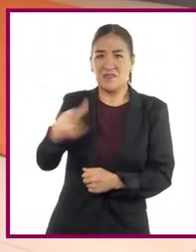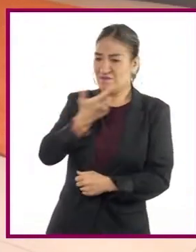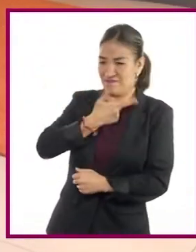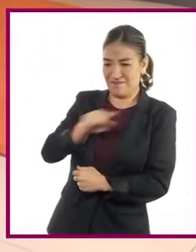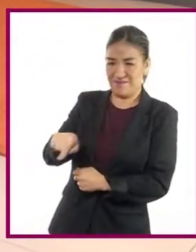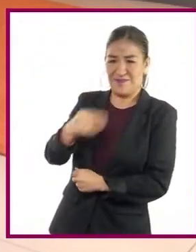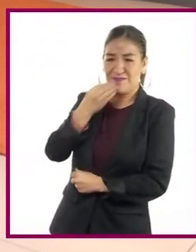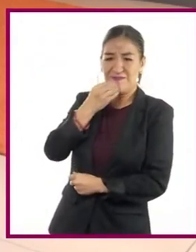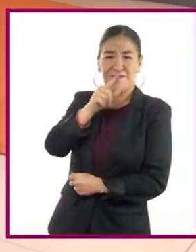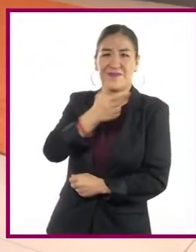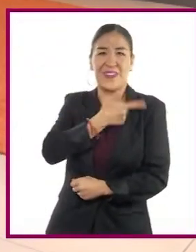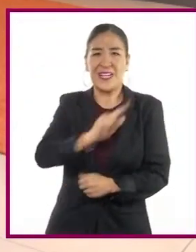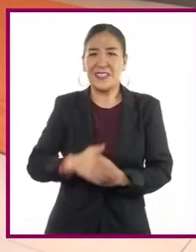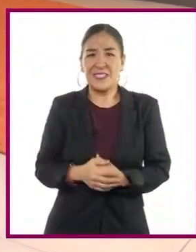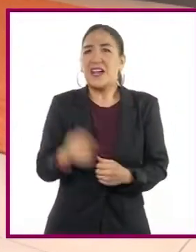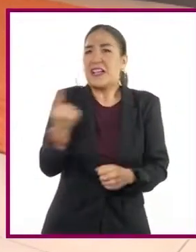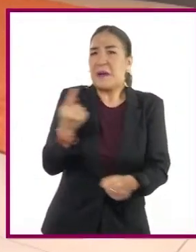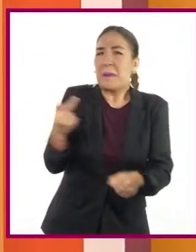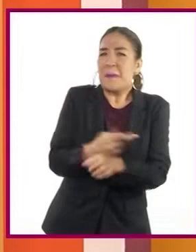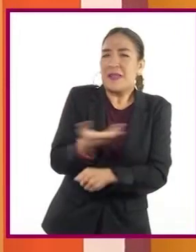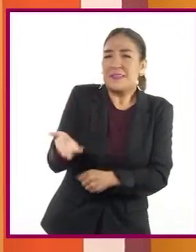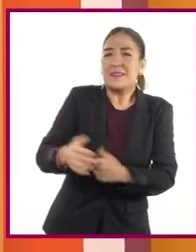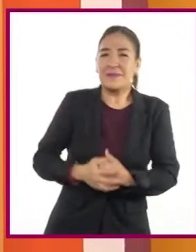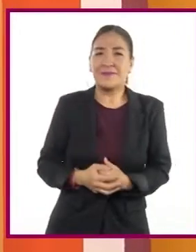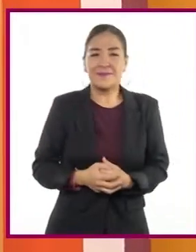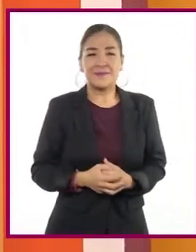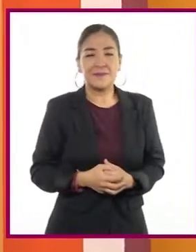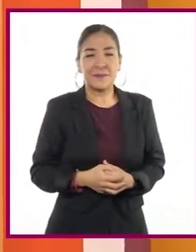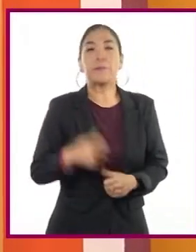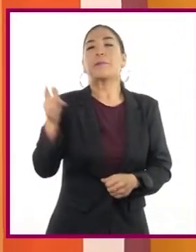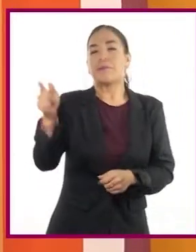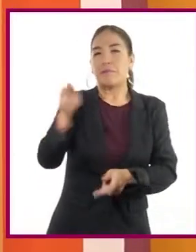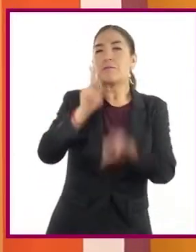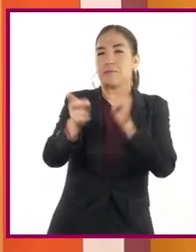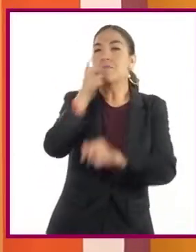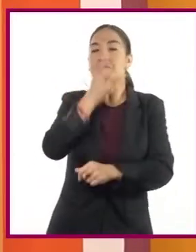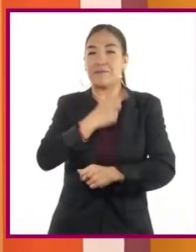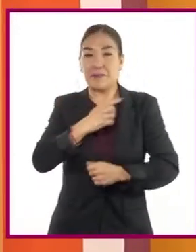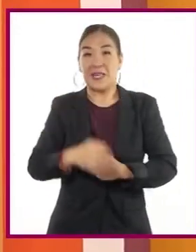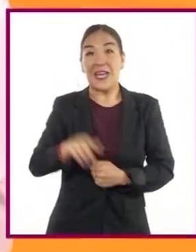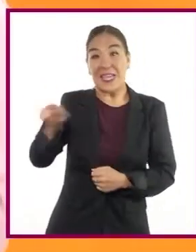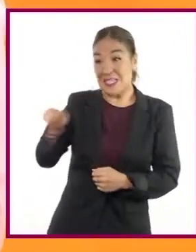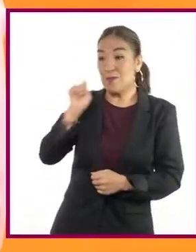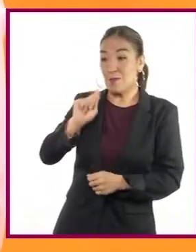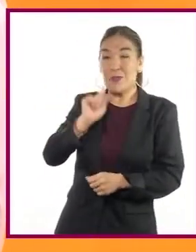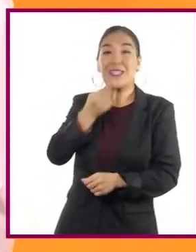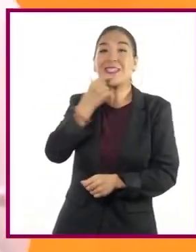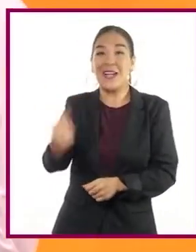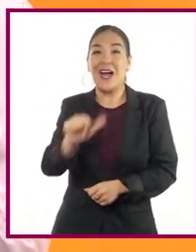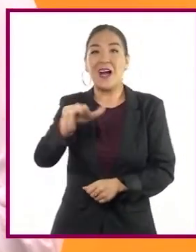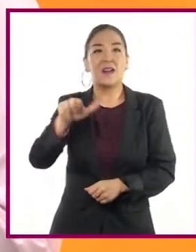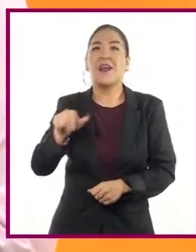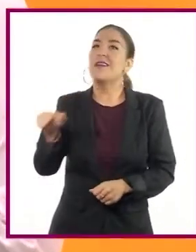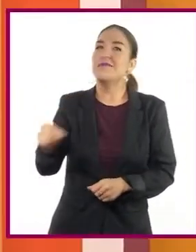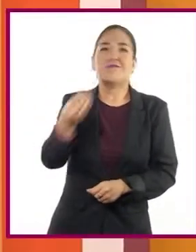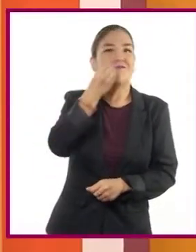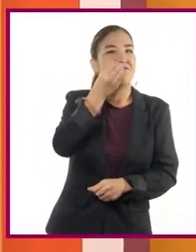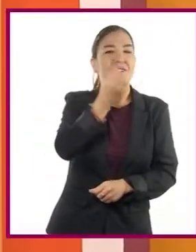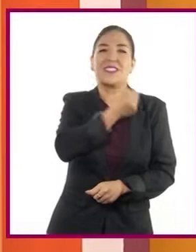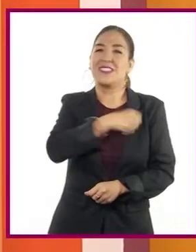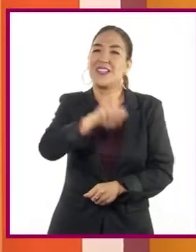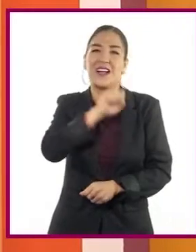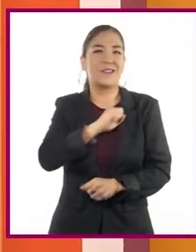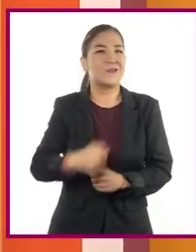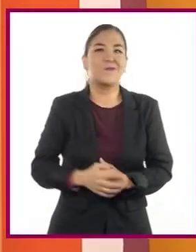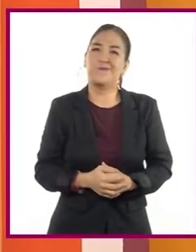que le habían llevado o qué pasaba. Me platicó que Ana generalmente no come alimentos saludables, solo